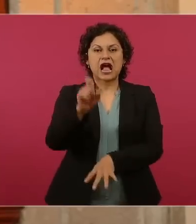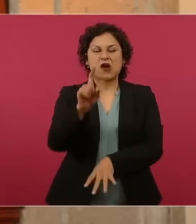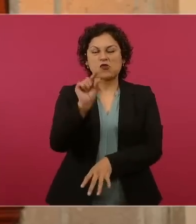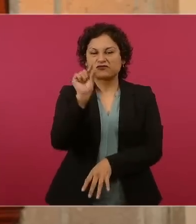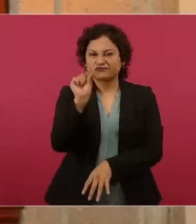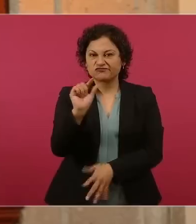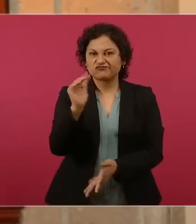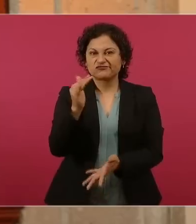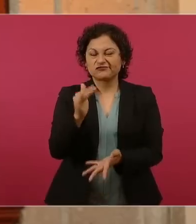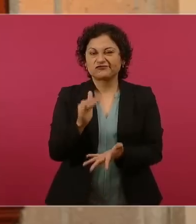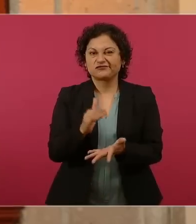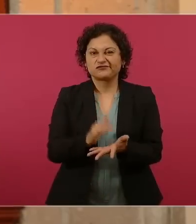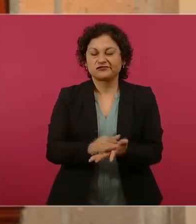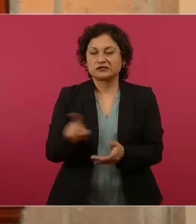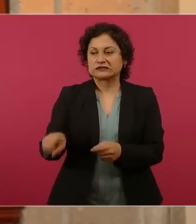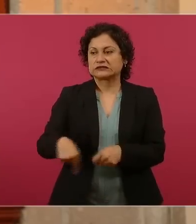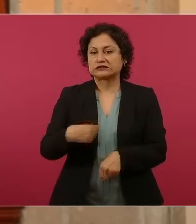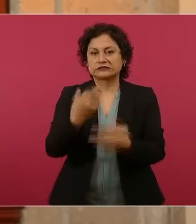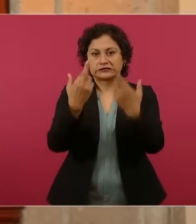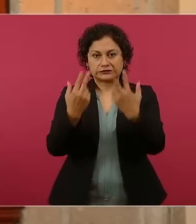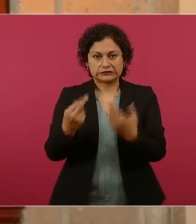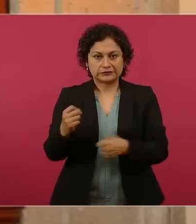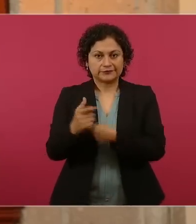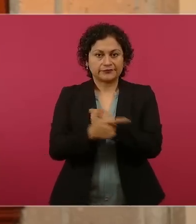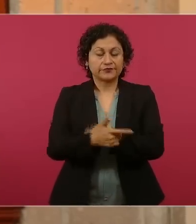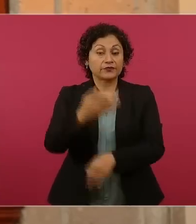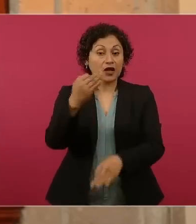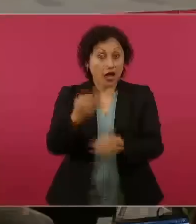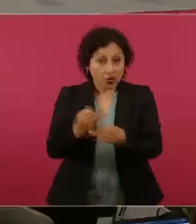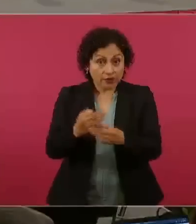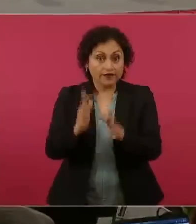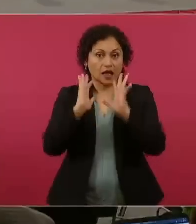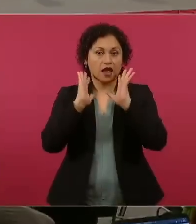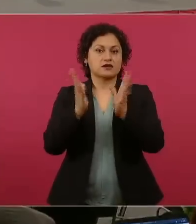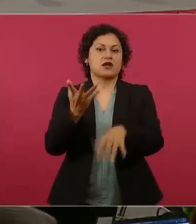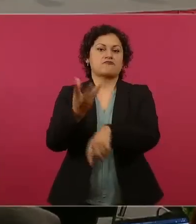de conservación. La obra presenta actualmente un avance del